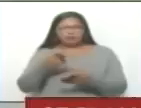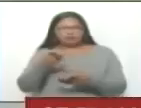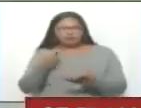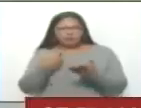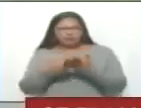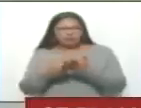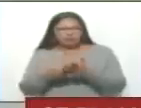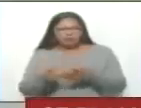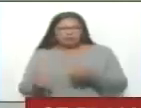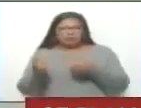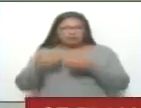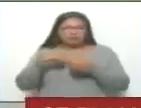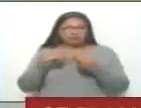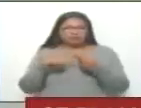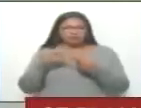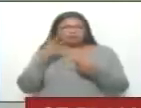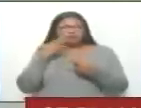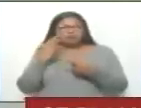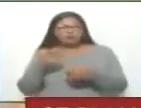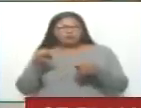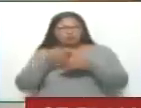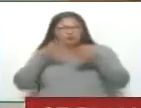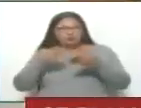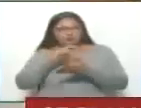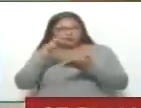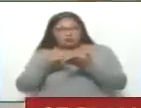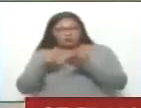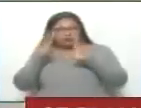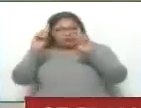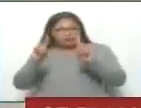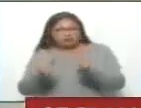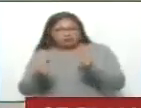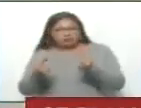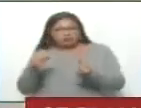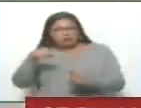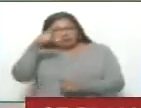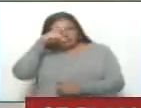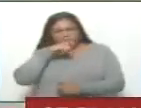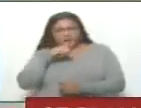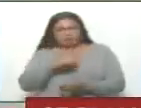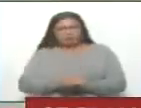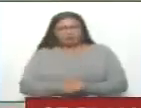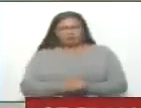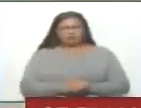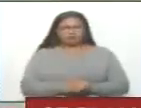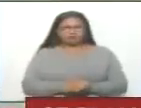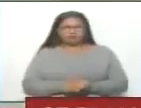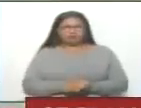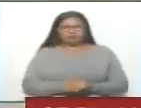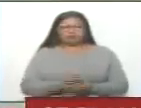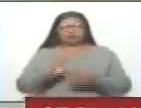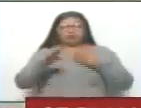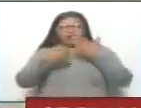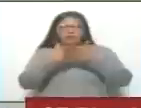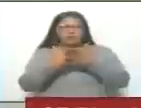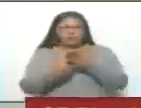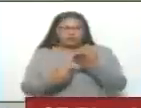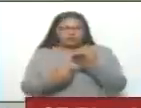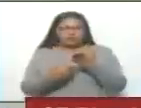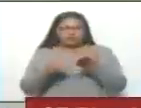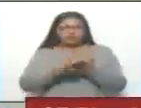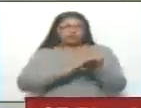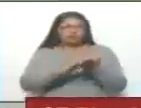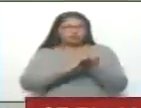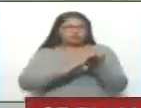que hay que agregar. Por ejemplo, si el gobierno nacional toma la decisión este año de la propuesta de las soluciones